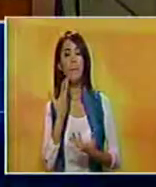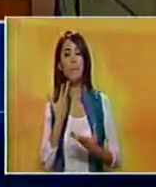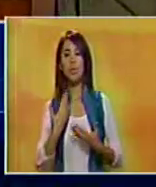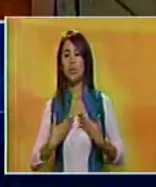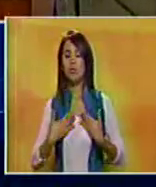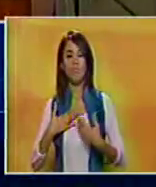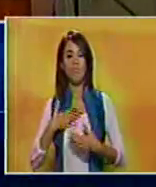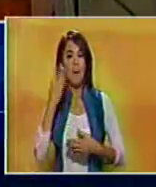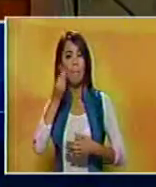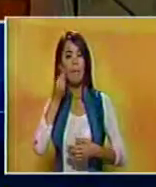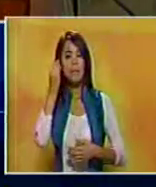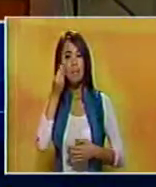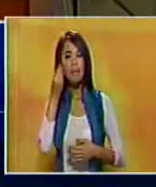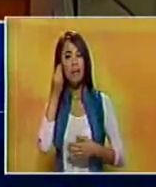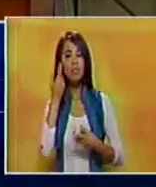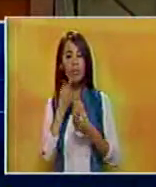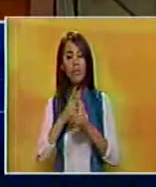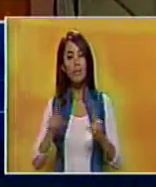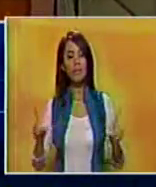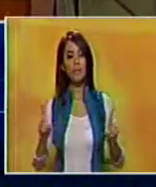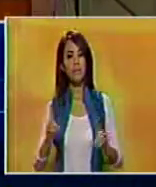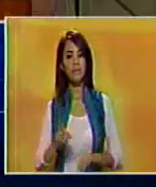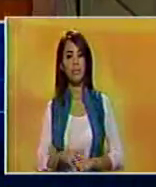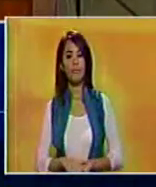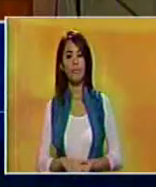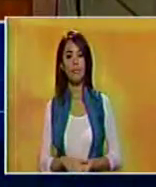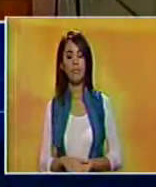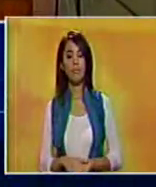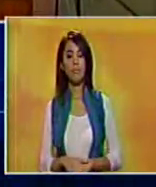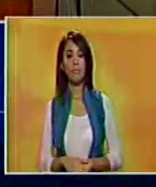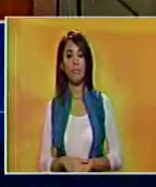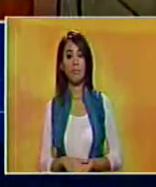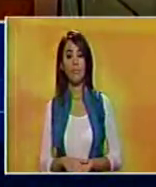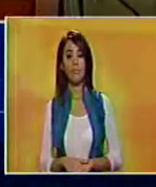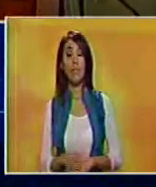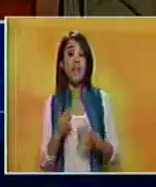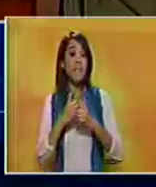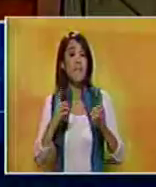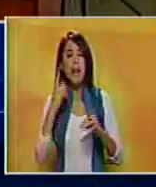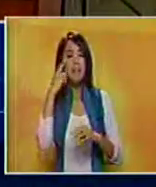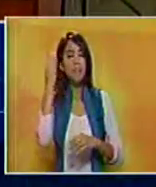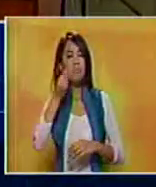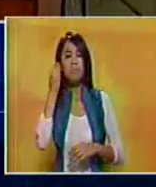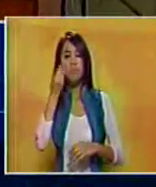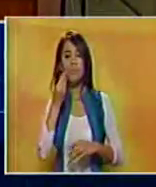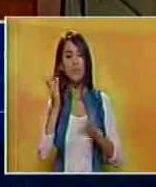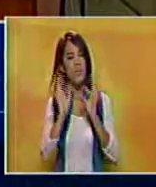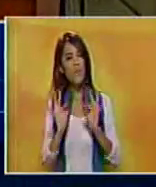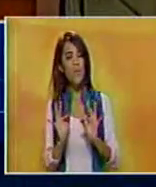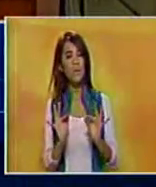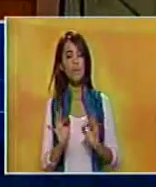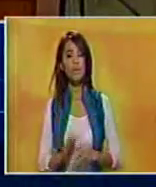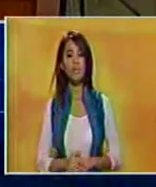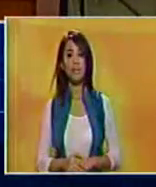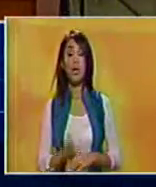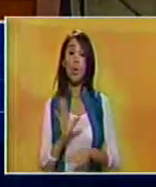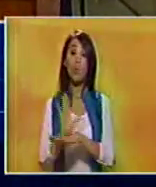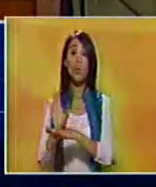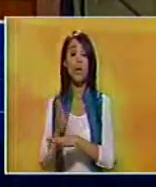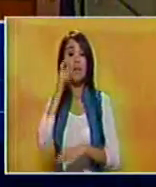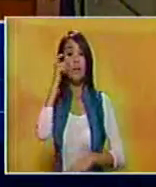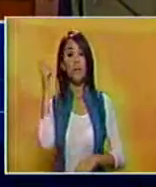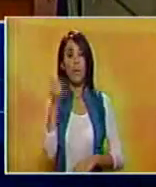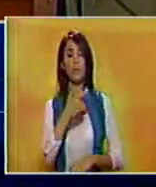posiciones completamente opuestas, visiones completamente diferentes. Nosotros tenemos un modelo inclusivo, protector del